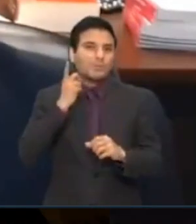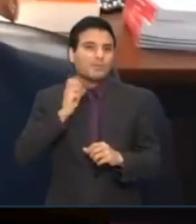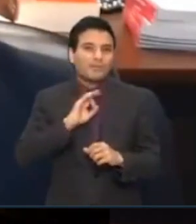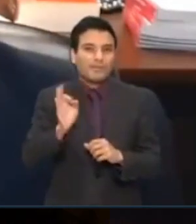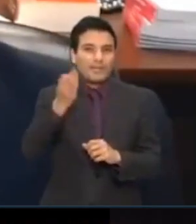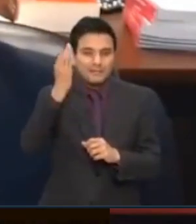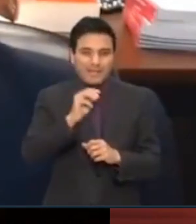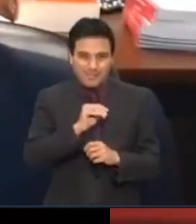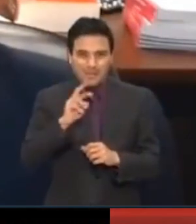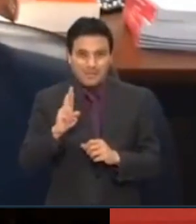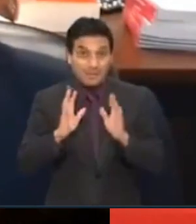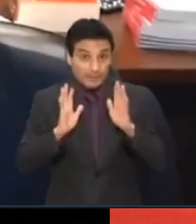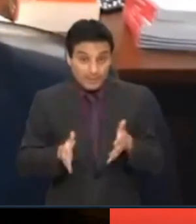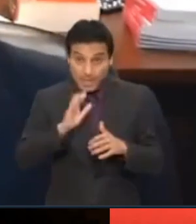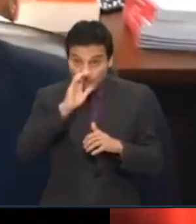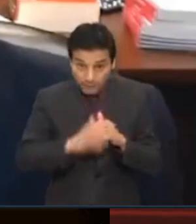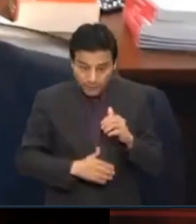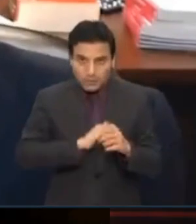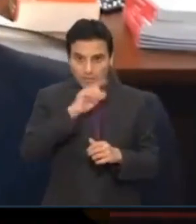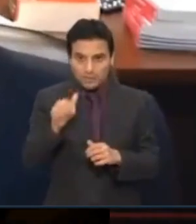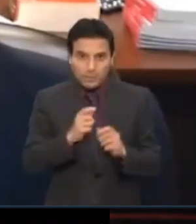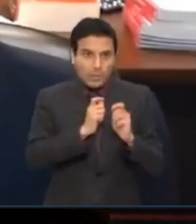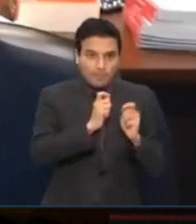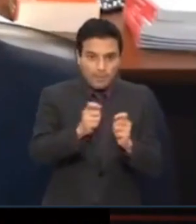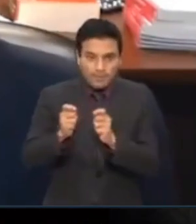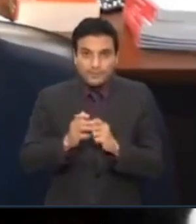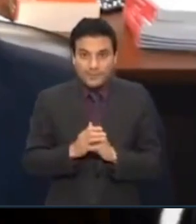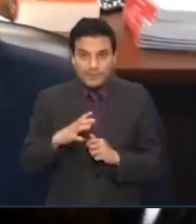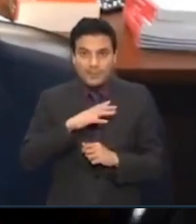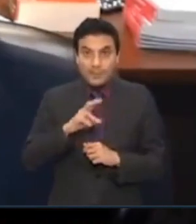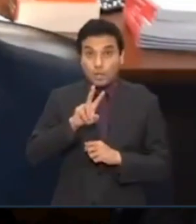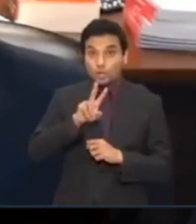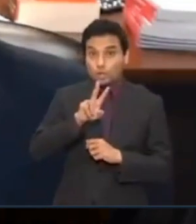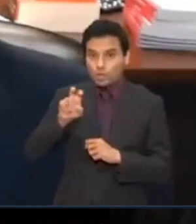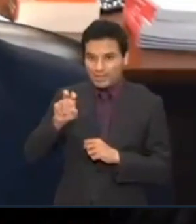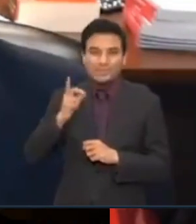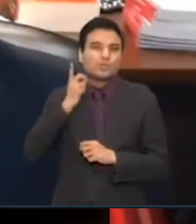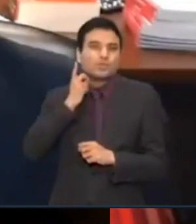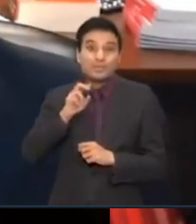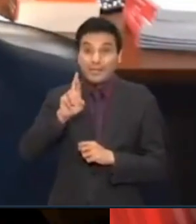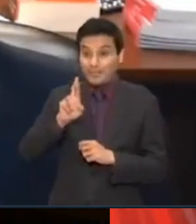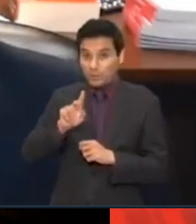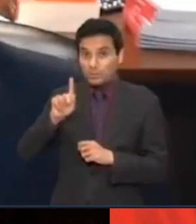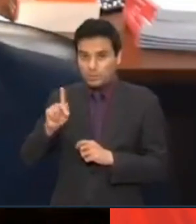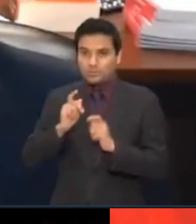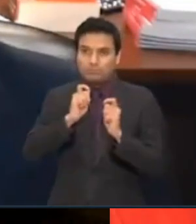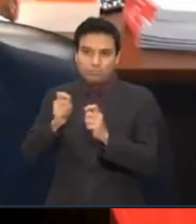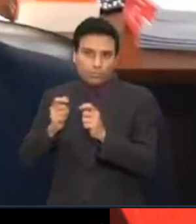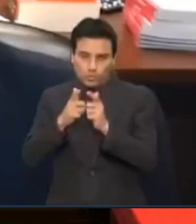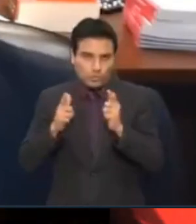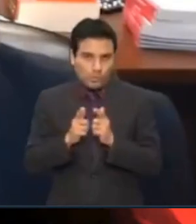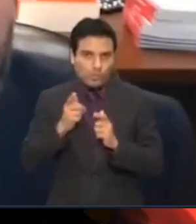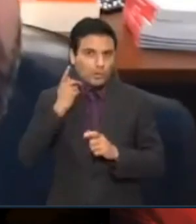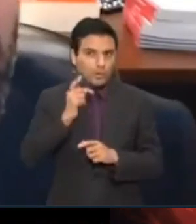mayoría relativa hayan quedado firmes, la asignación de las 200 diputaciones de representación proporcional que le corresponden a cada